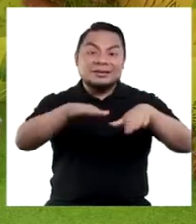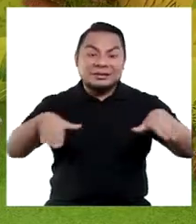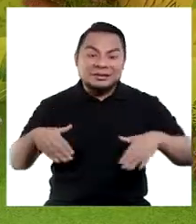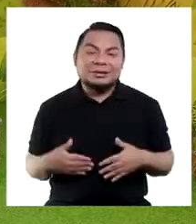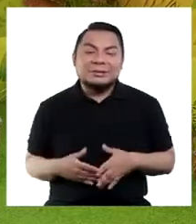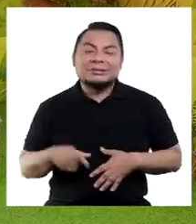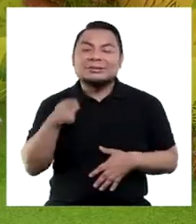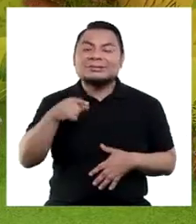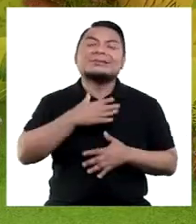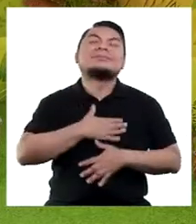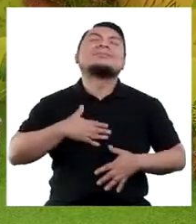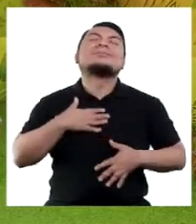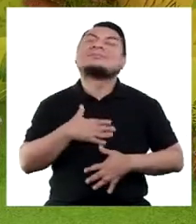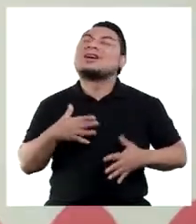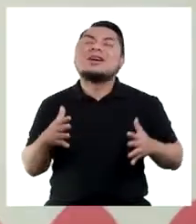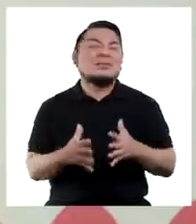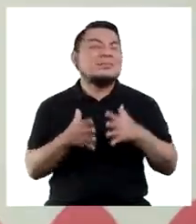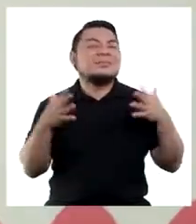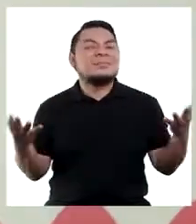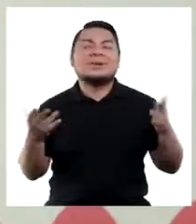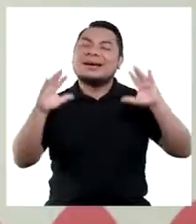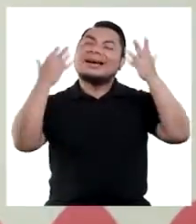no sé